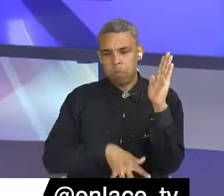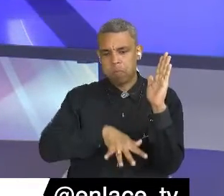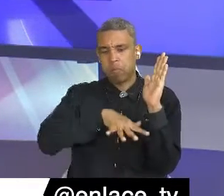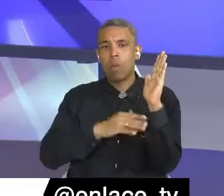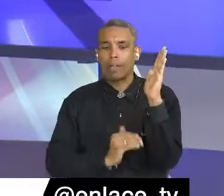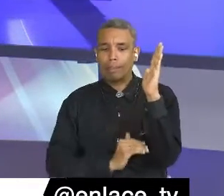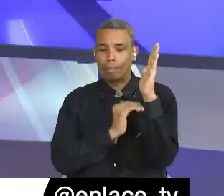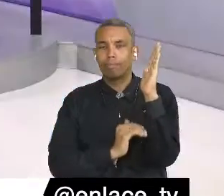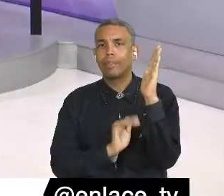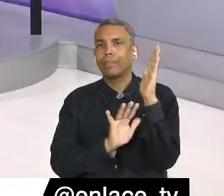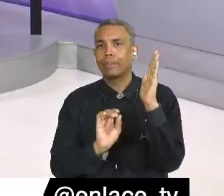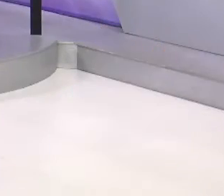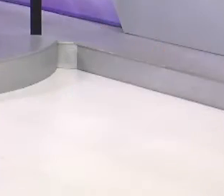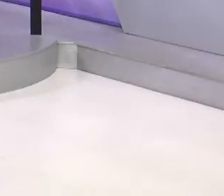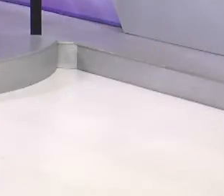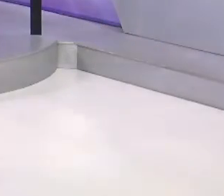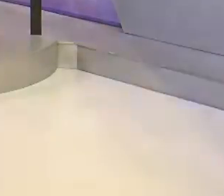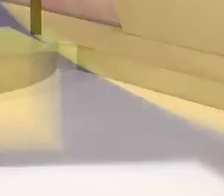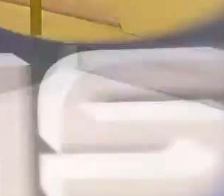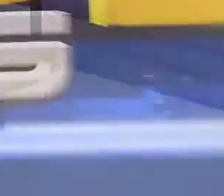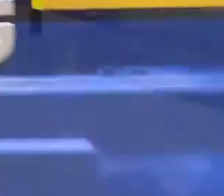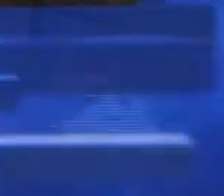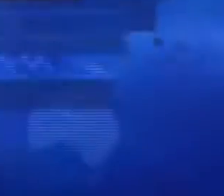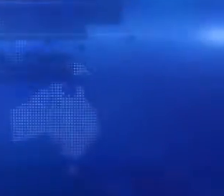de lo que usted quiere ver.